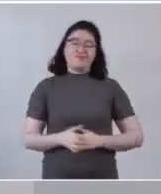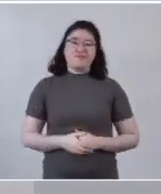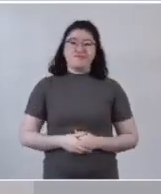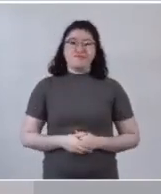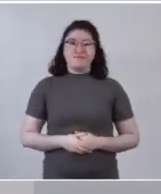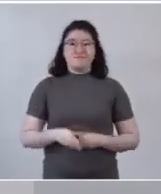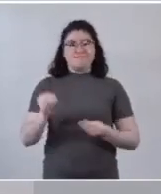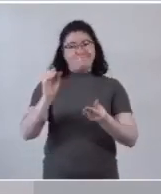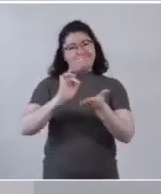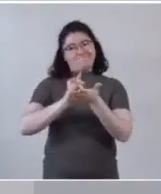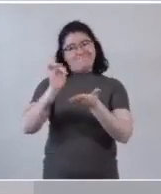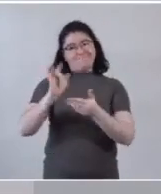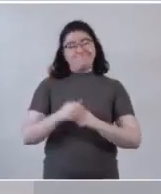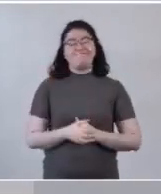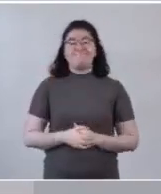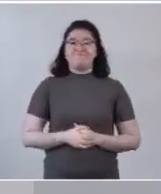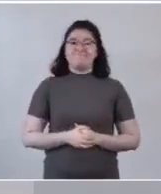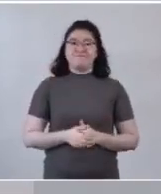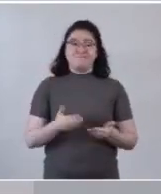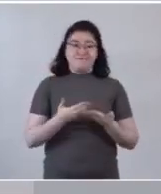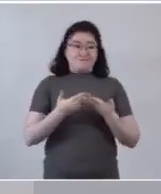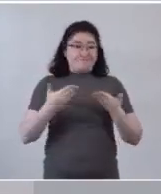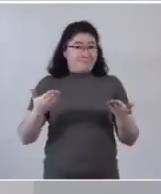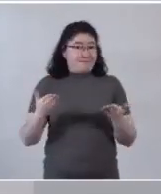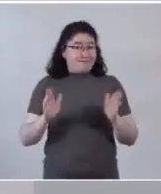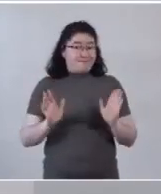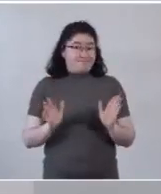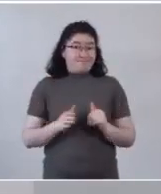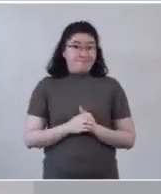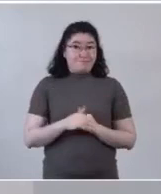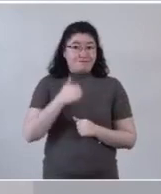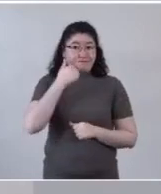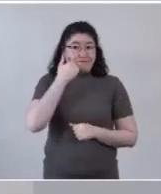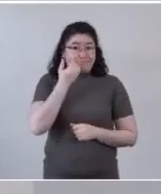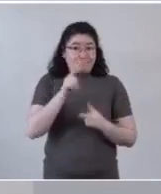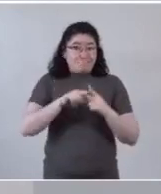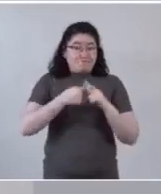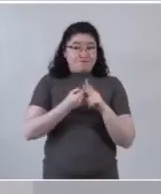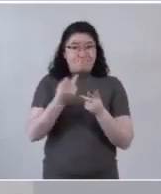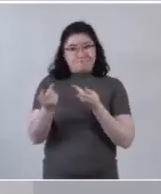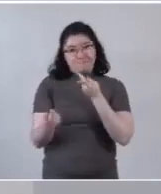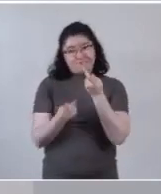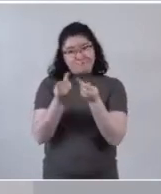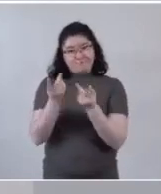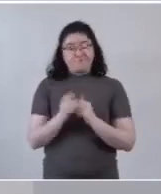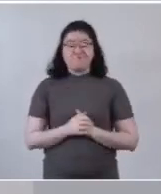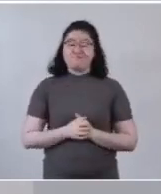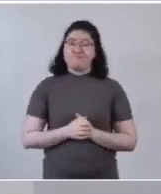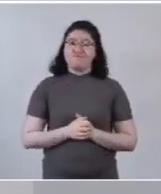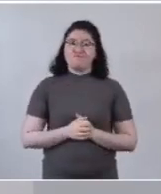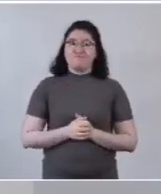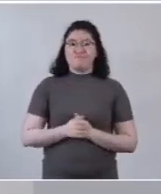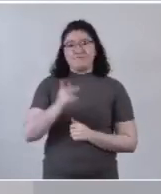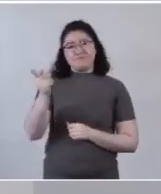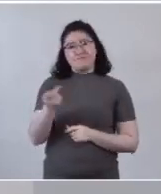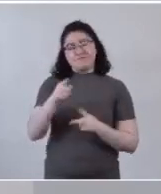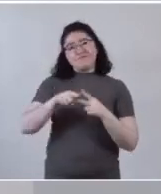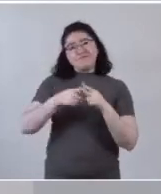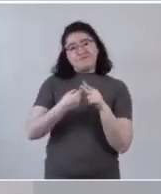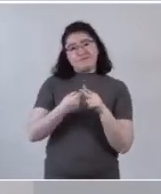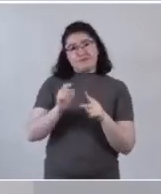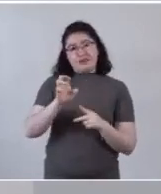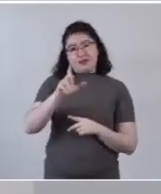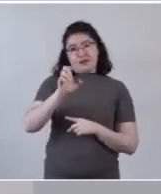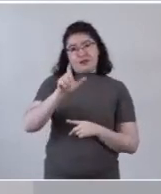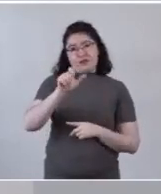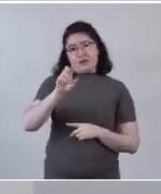Muchas gracias. Pues ahora sí, si gustan, pasamos a las preguntas. Iniciamos ronda de preguntas y respuestas. Raúl